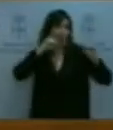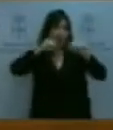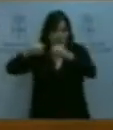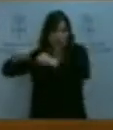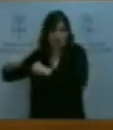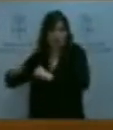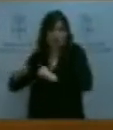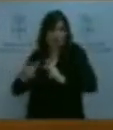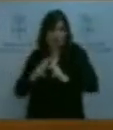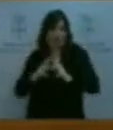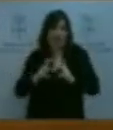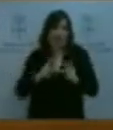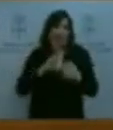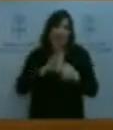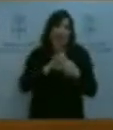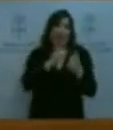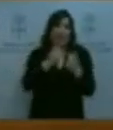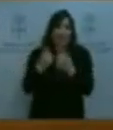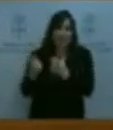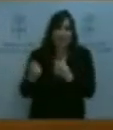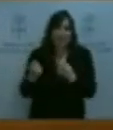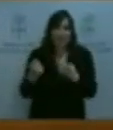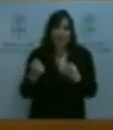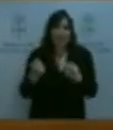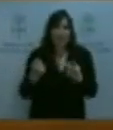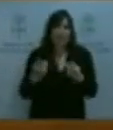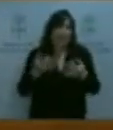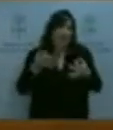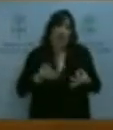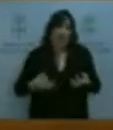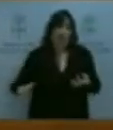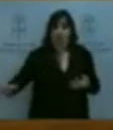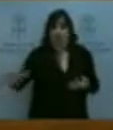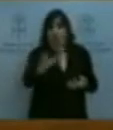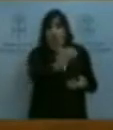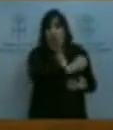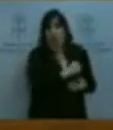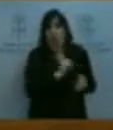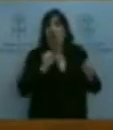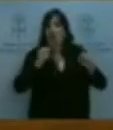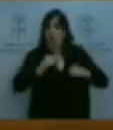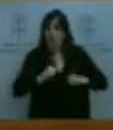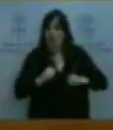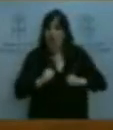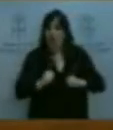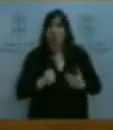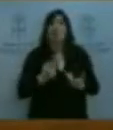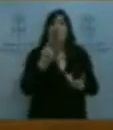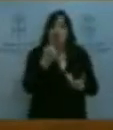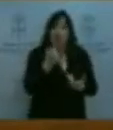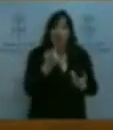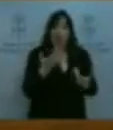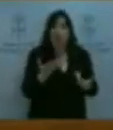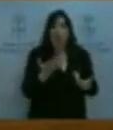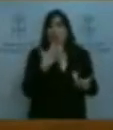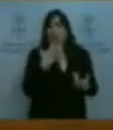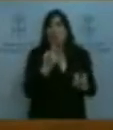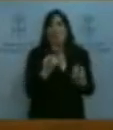que todas las fuerzas políticas coincidiríamos que uno de ellos es, valga la redundancia, la necesidad de aprobar un pacto educativo